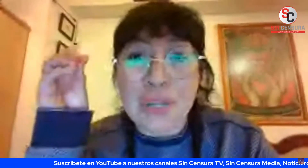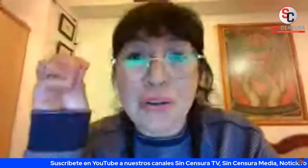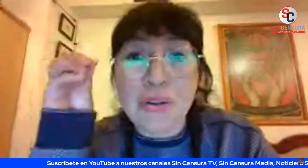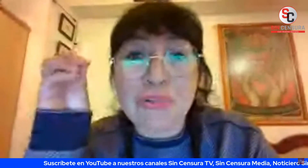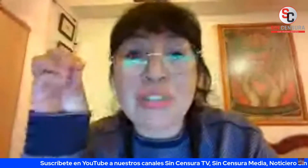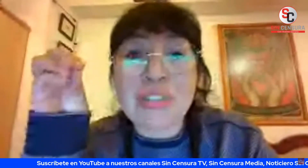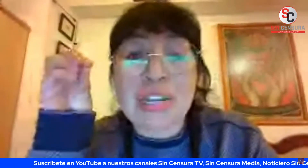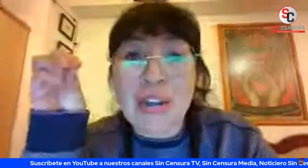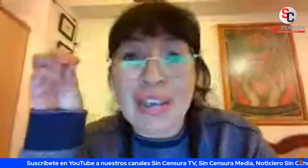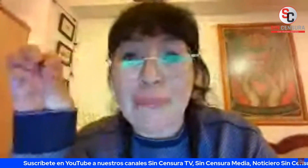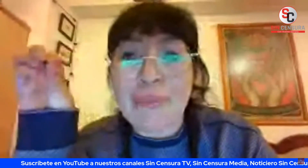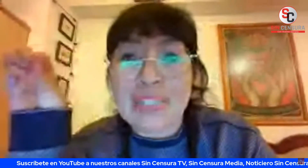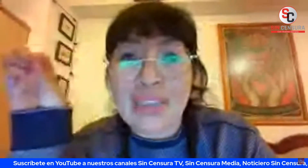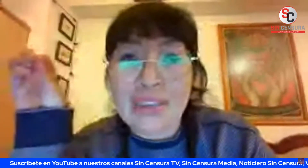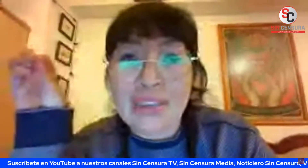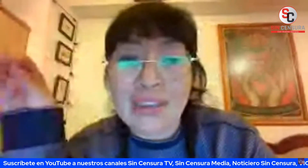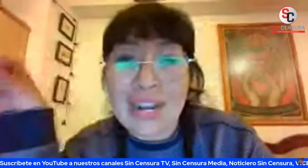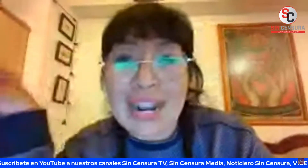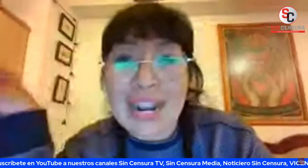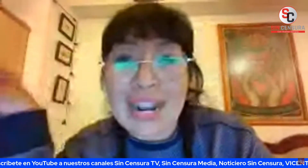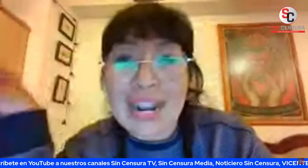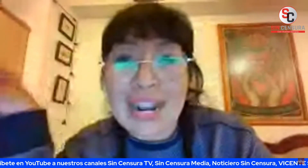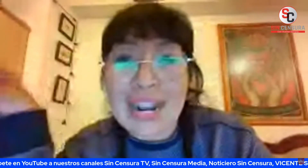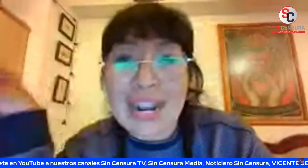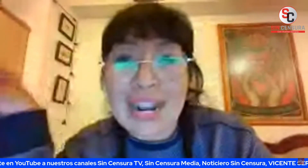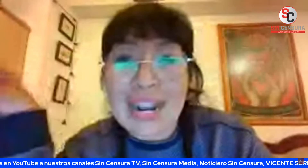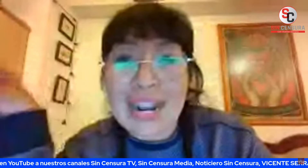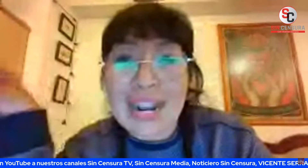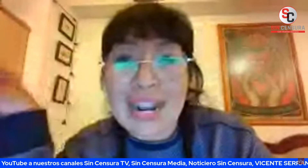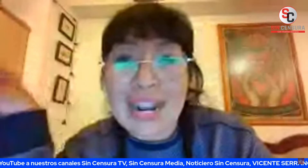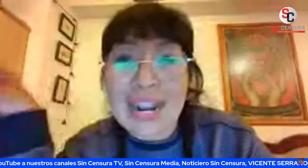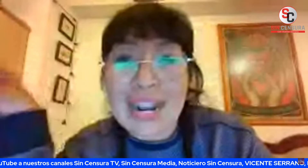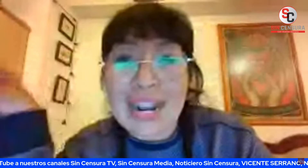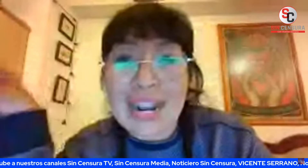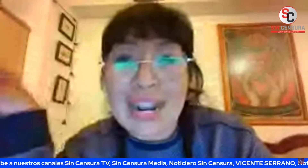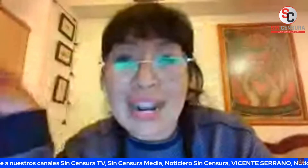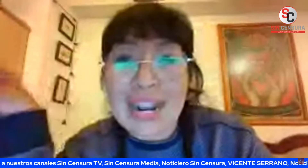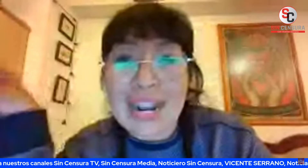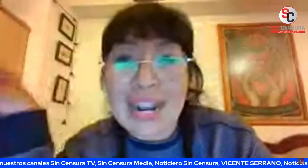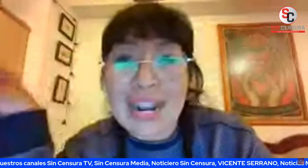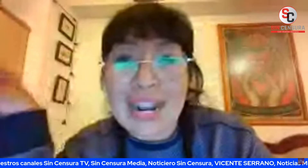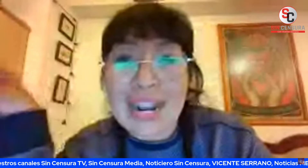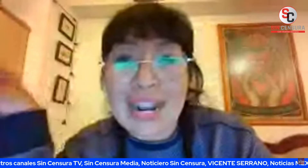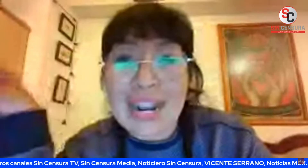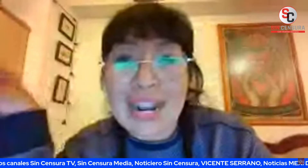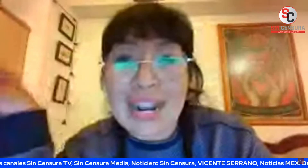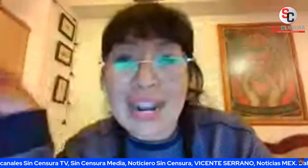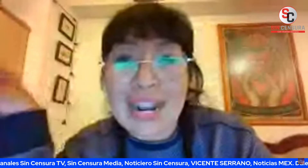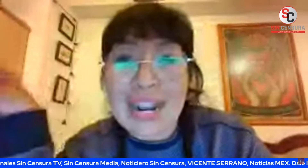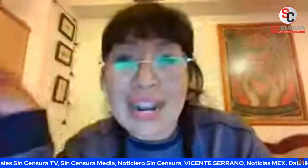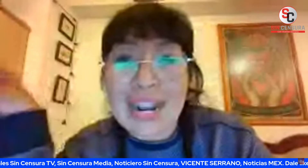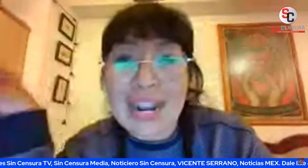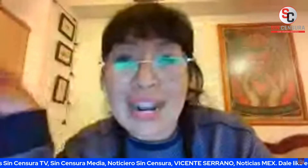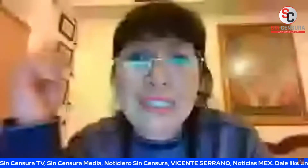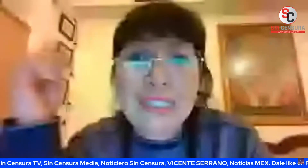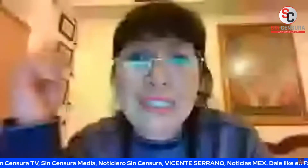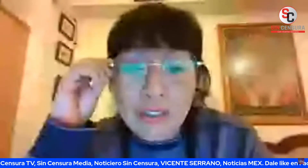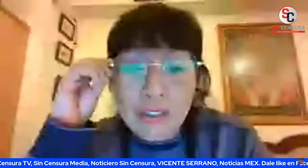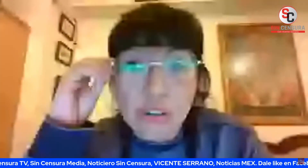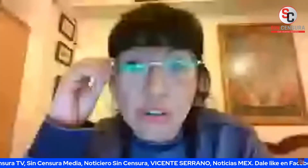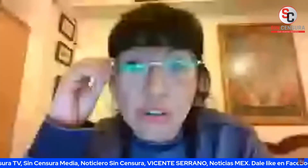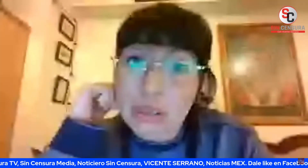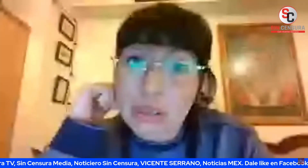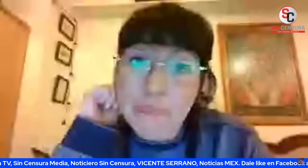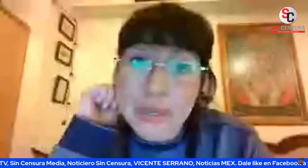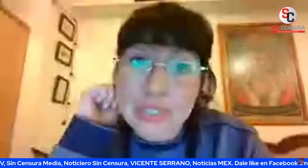capacidad de generar debates públicos de manera diaria o constante, semanal, mensual. Yo creo que eso también puede ser